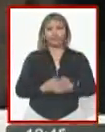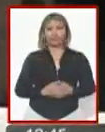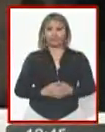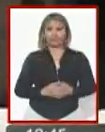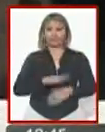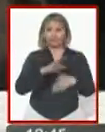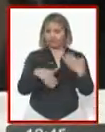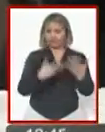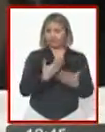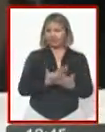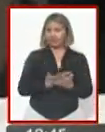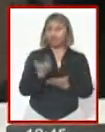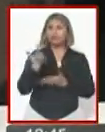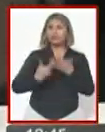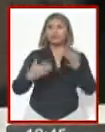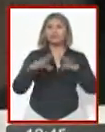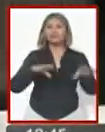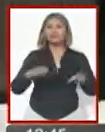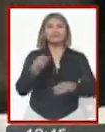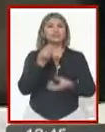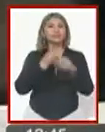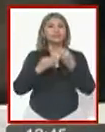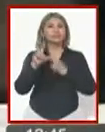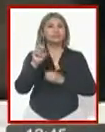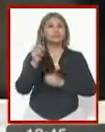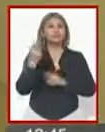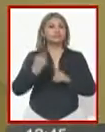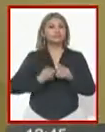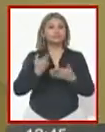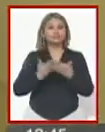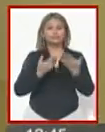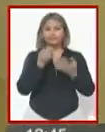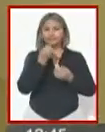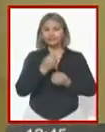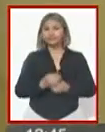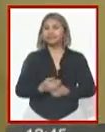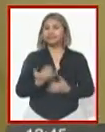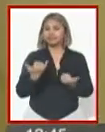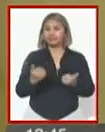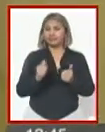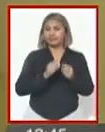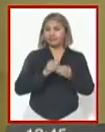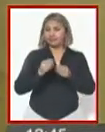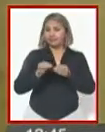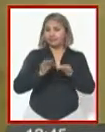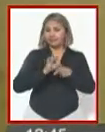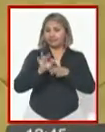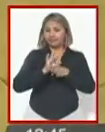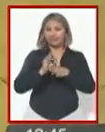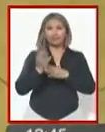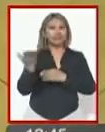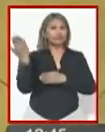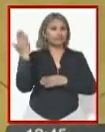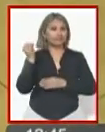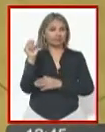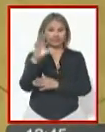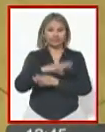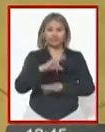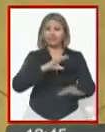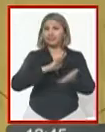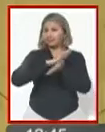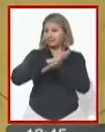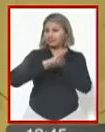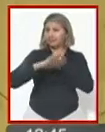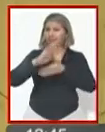nuestros... todo, ¿con qué vamos a comer este 30 días, 2 meses nosotros? Por su parte, los actuales funcionarios denunciaron que desde hace 2 días los obligan a